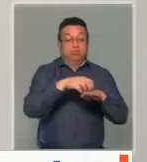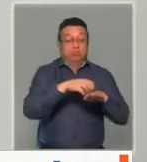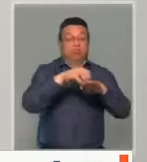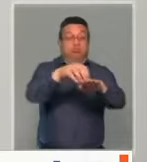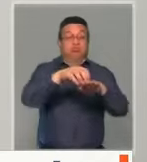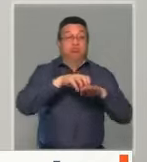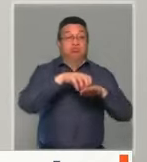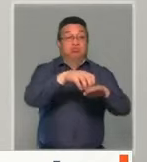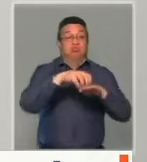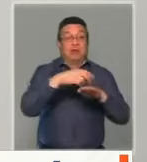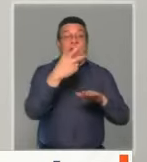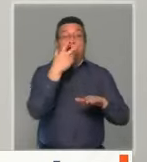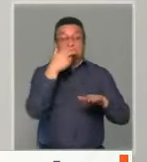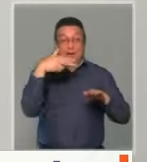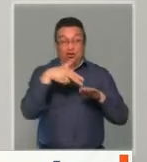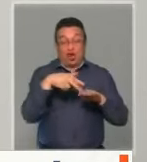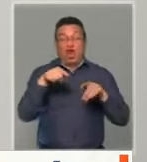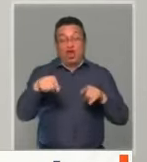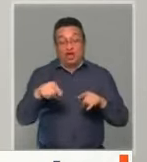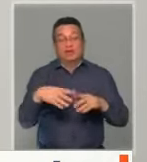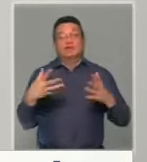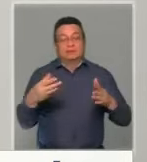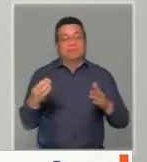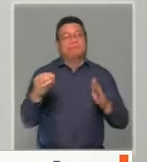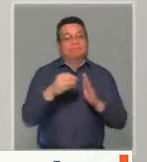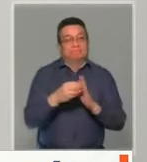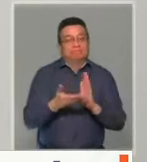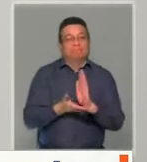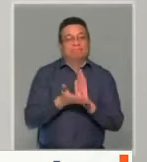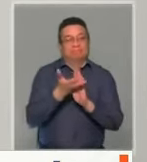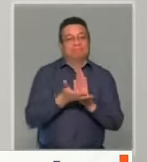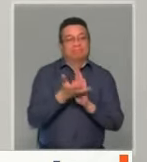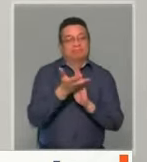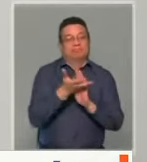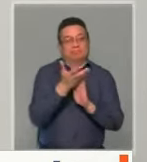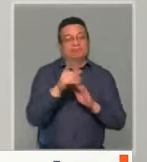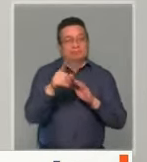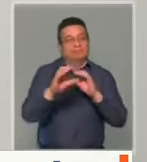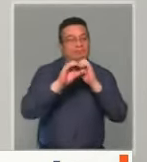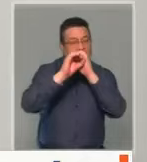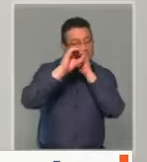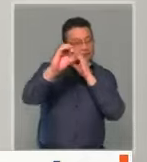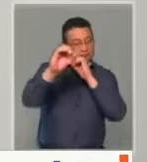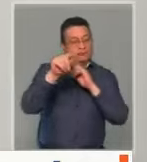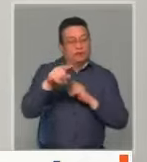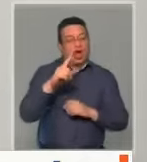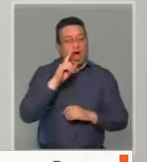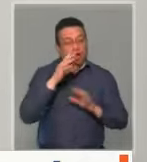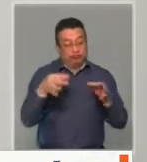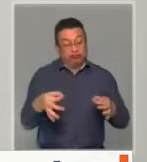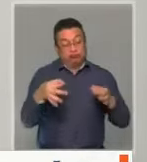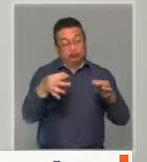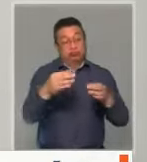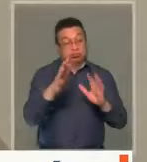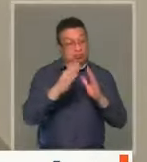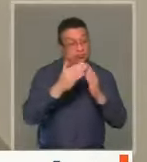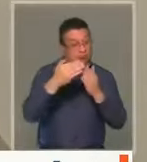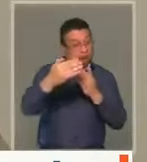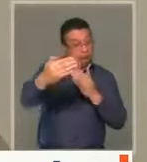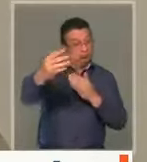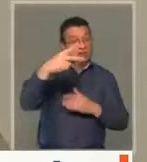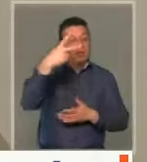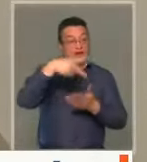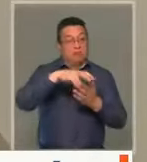petróleo están y van a tener una incidencia están presentes en esta proyección que estamos presentando para el 2024